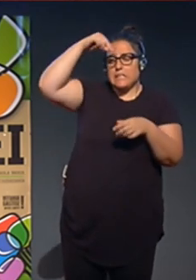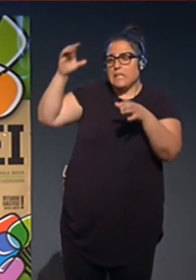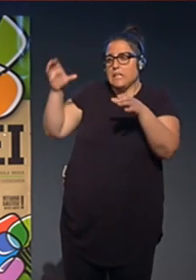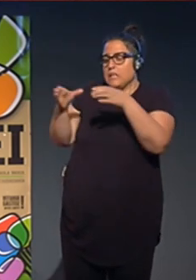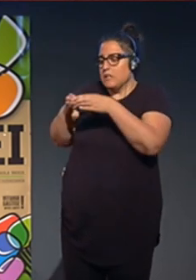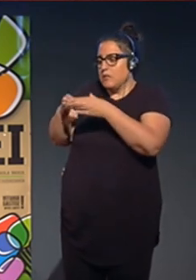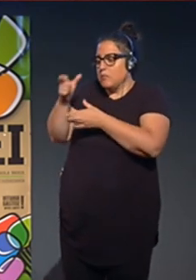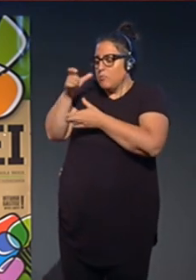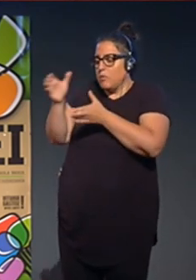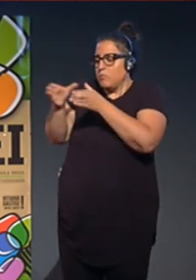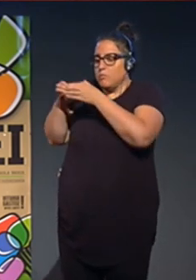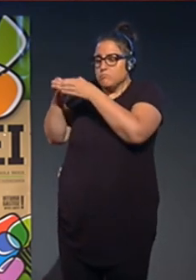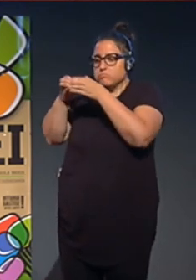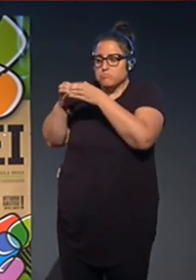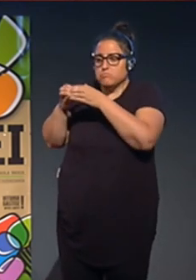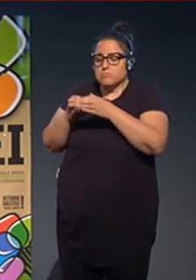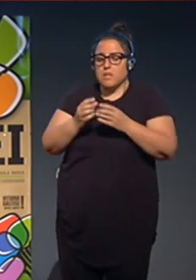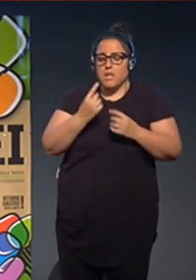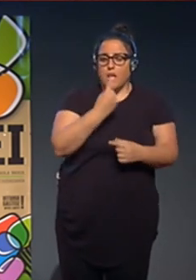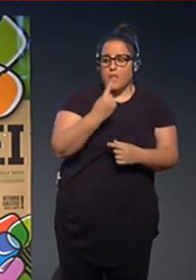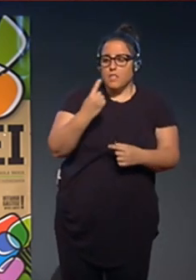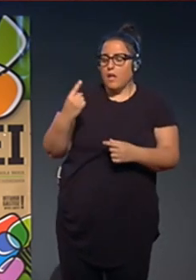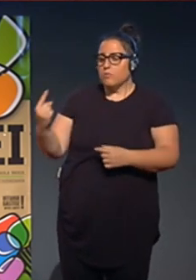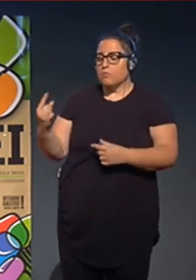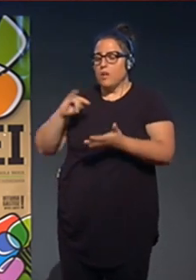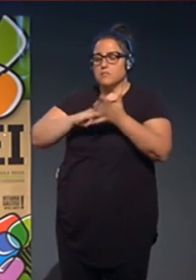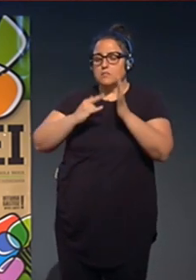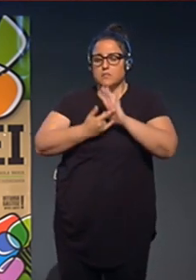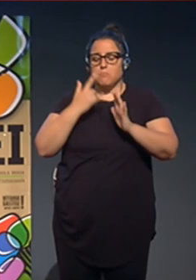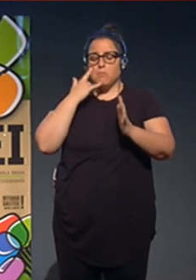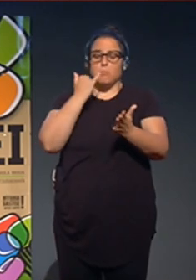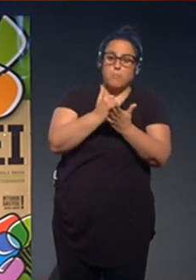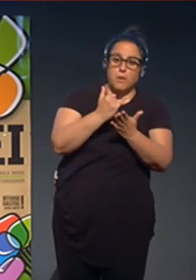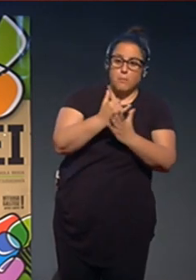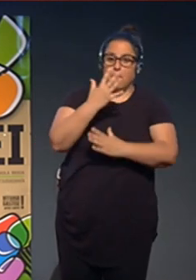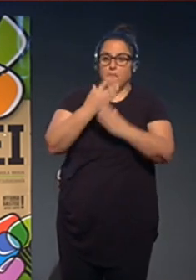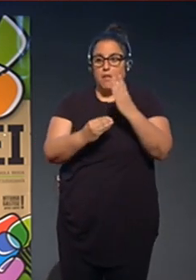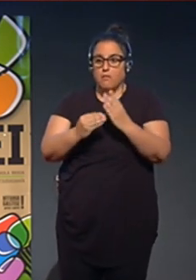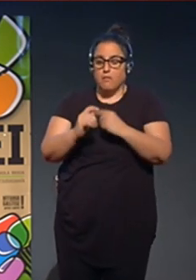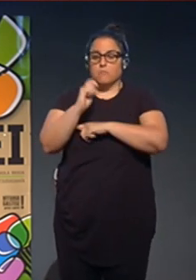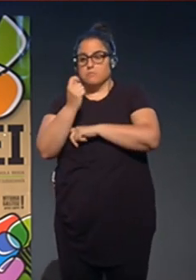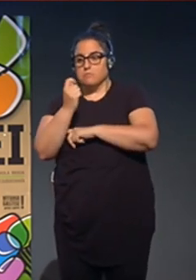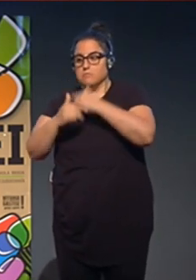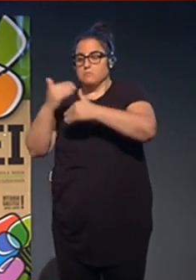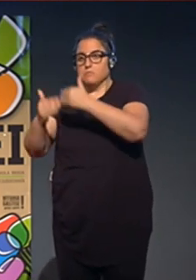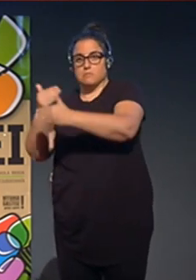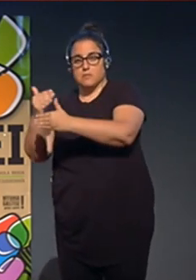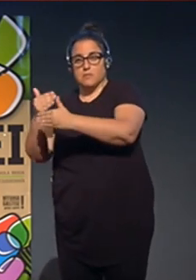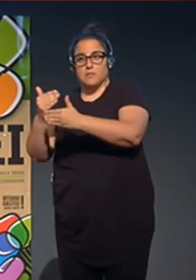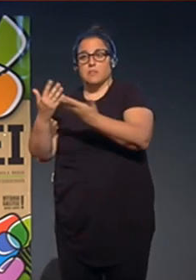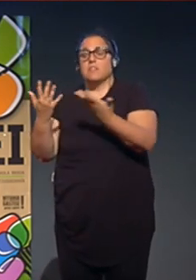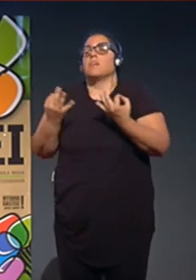etnia tiene su sistema de prueba y error y así van avanzando Y qué ocurría pues que en todos los casos se